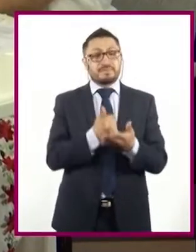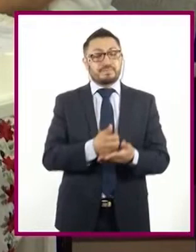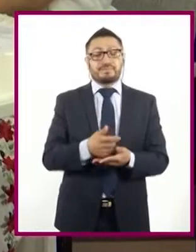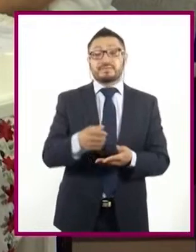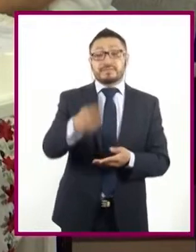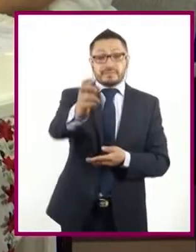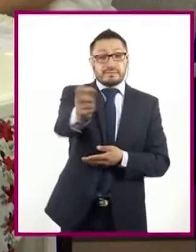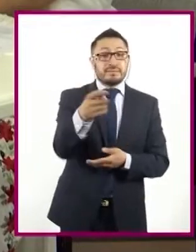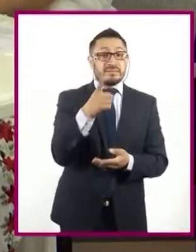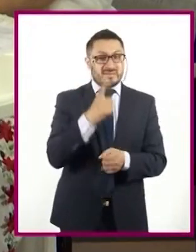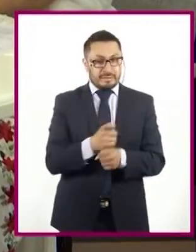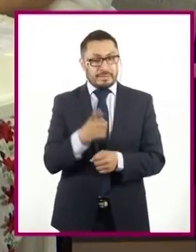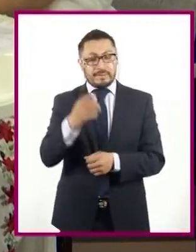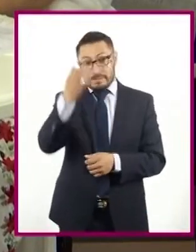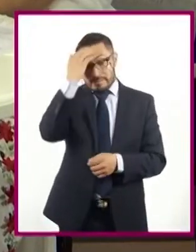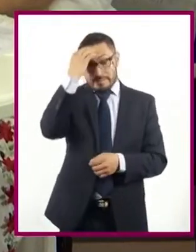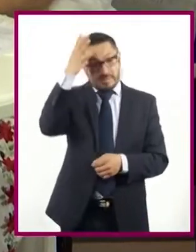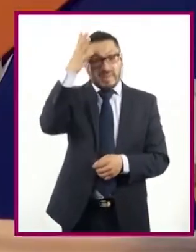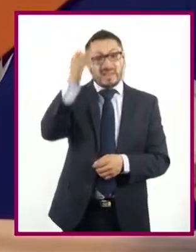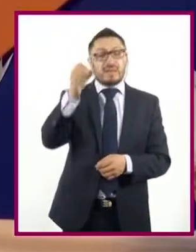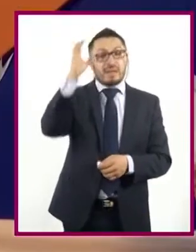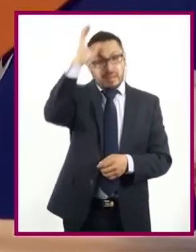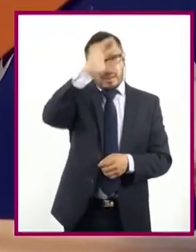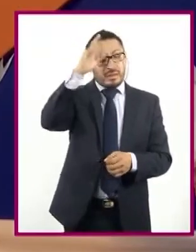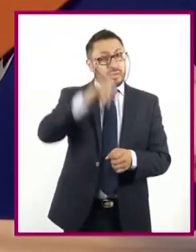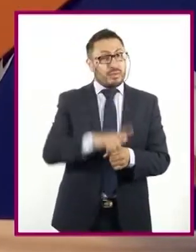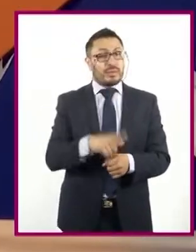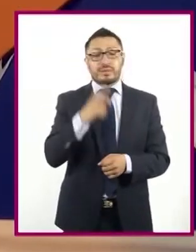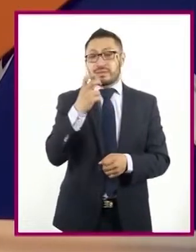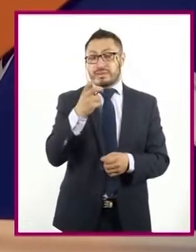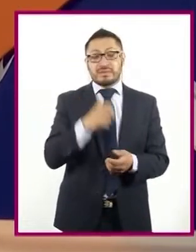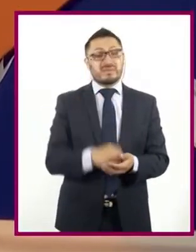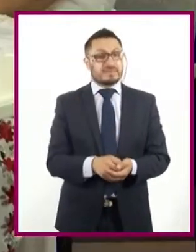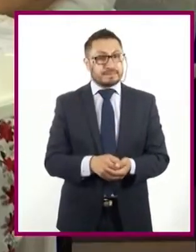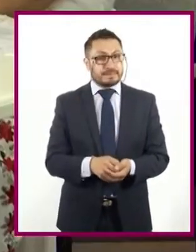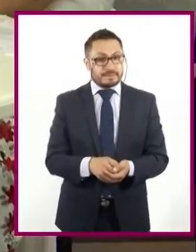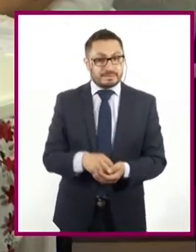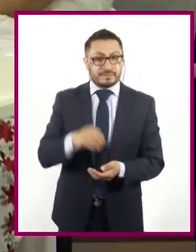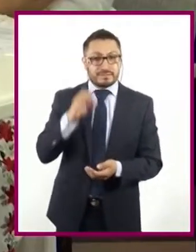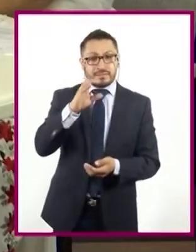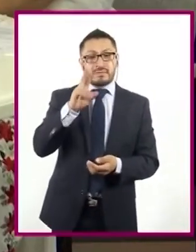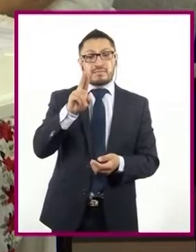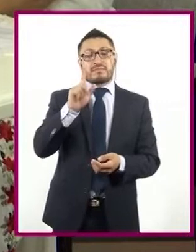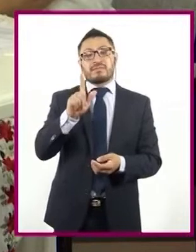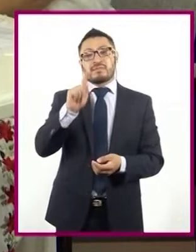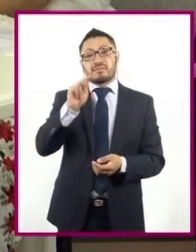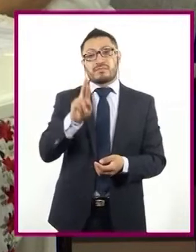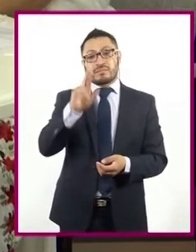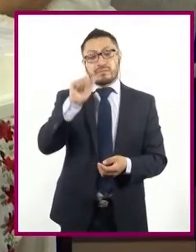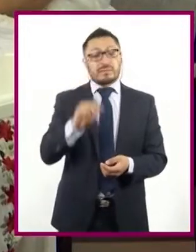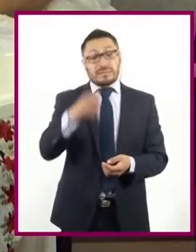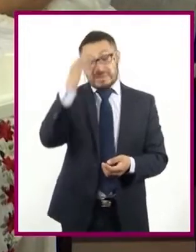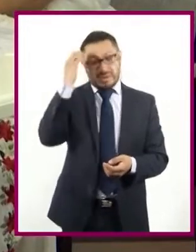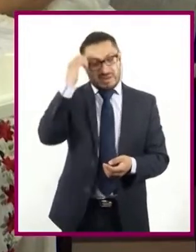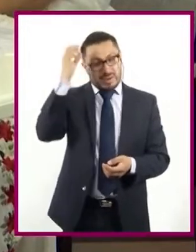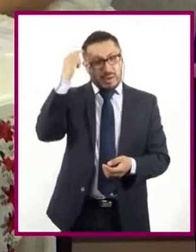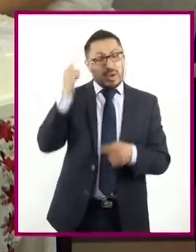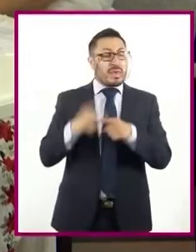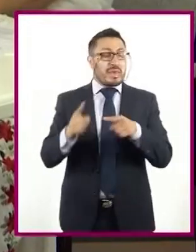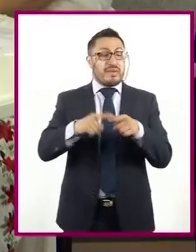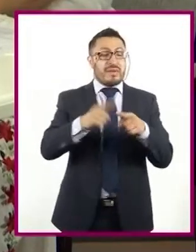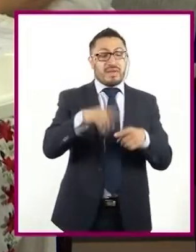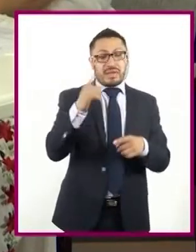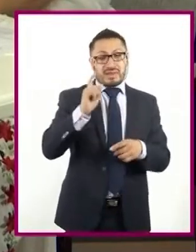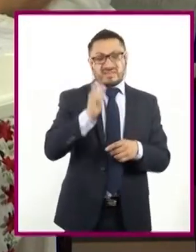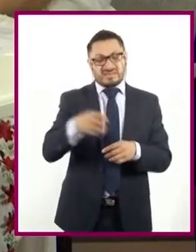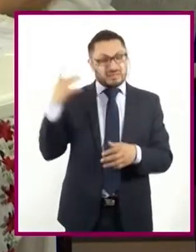primero deberíamos conocer el concepto de cultura? Bueno, la noción de cultura ha tenido distintos significados durante siglos. En